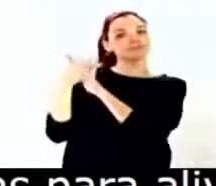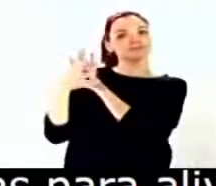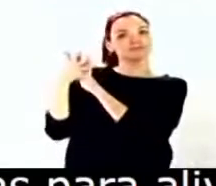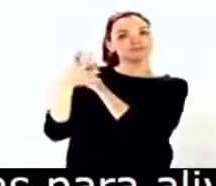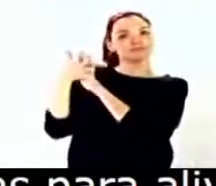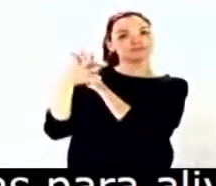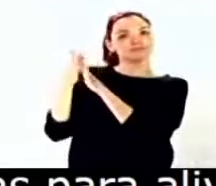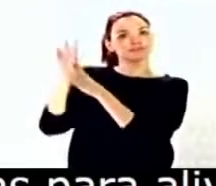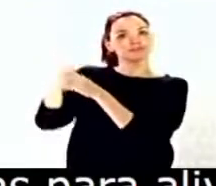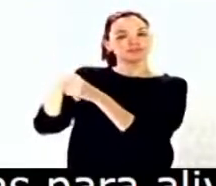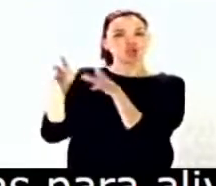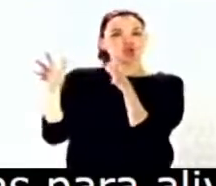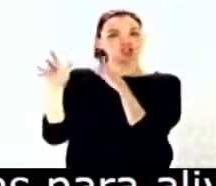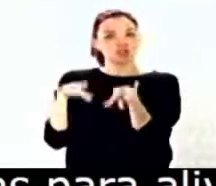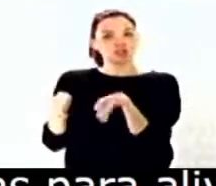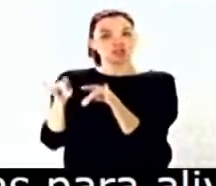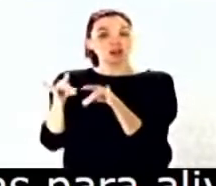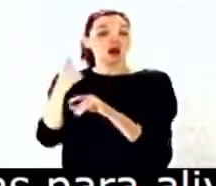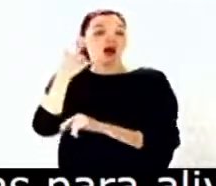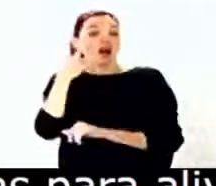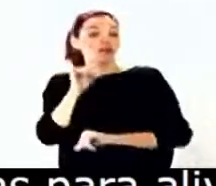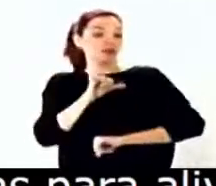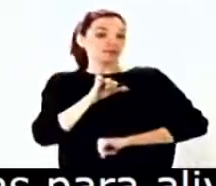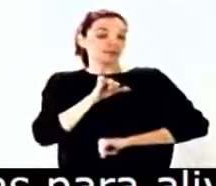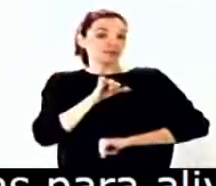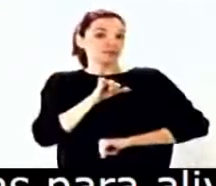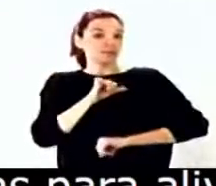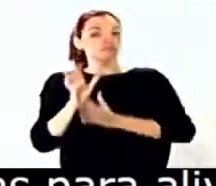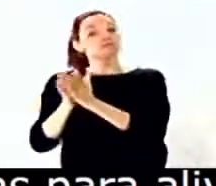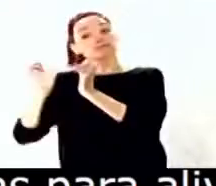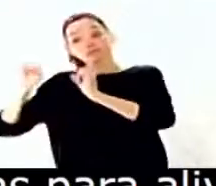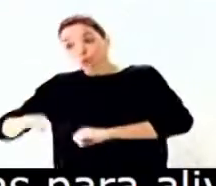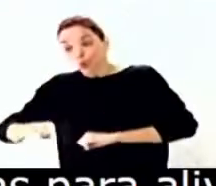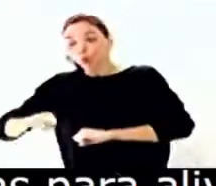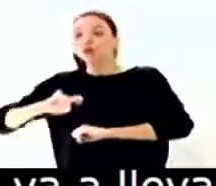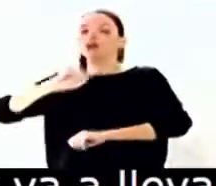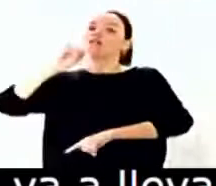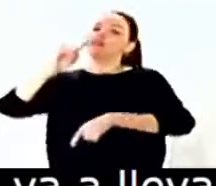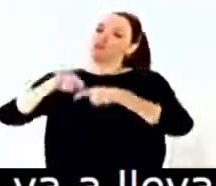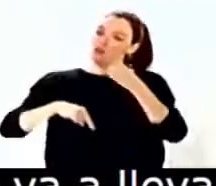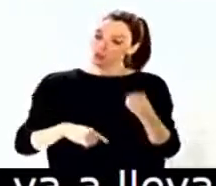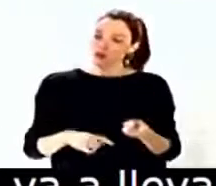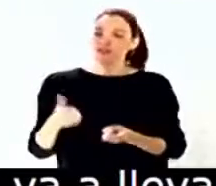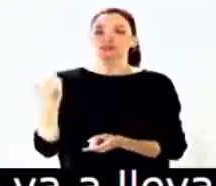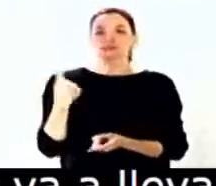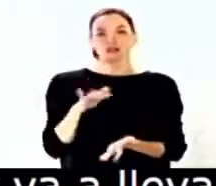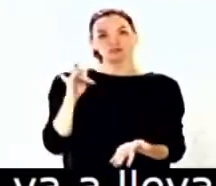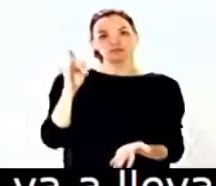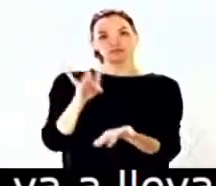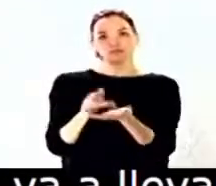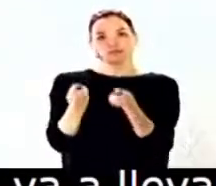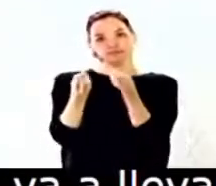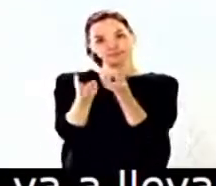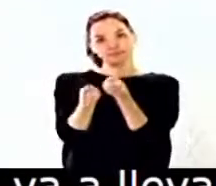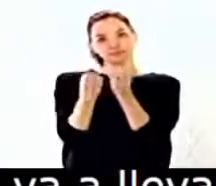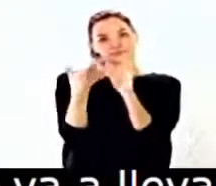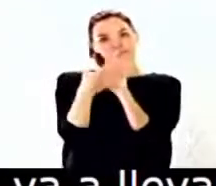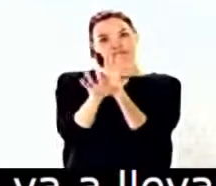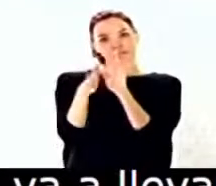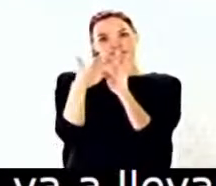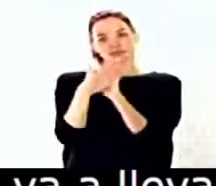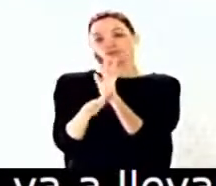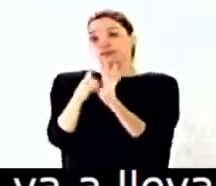Interterritorial. Esperemos que se decida en ese Consejo Interterritorial y luego será el momento de explicar